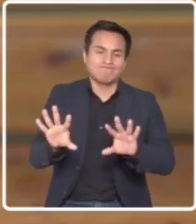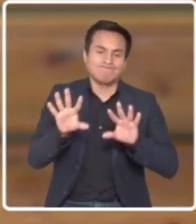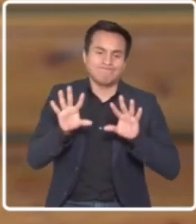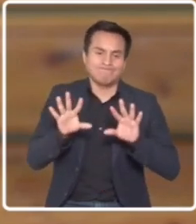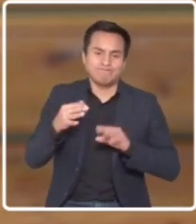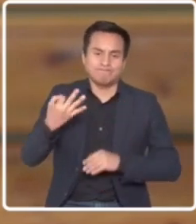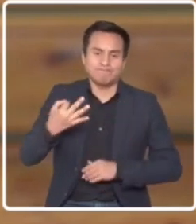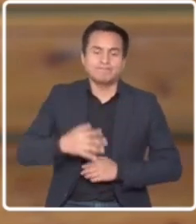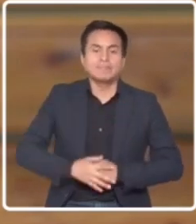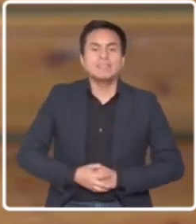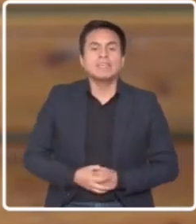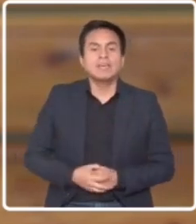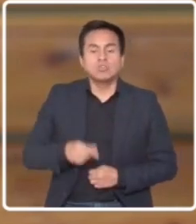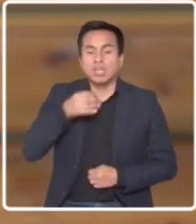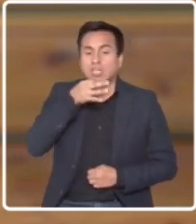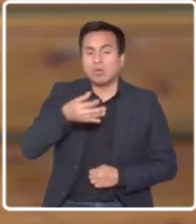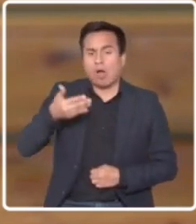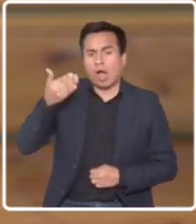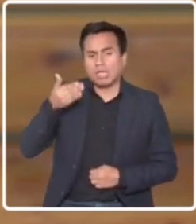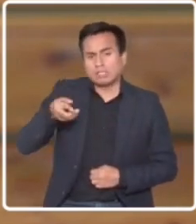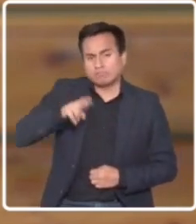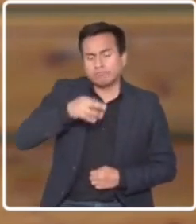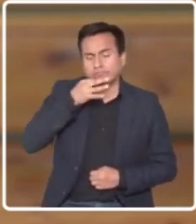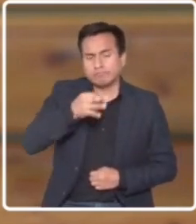destacar. Lo he dicho varias veces,